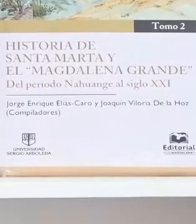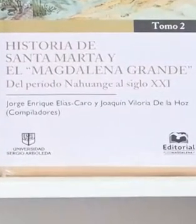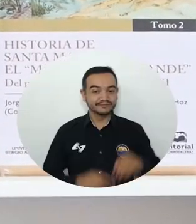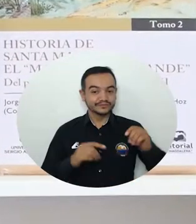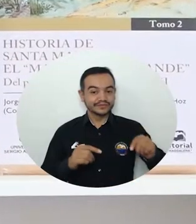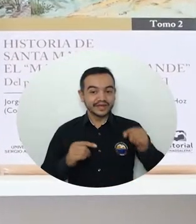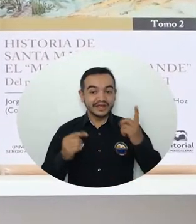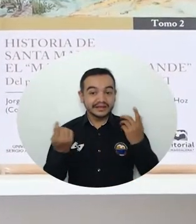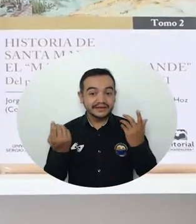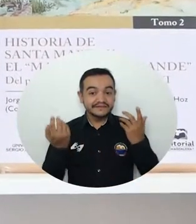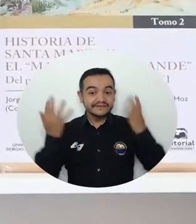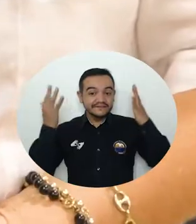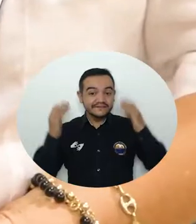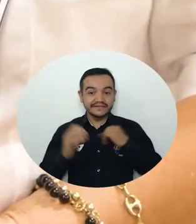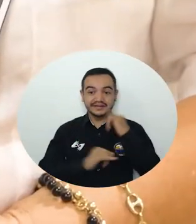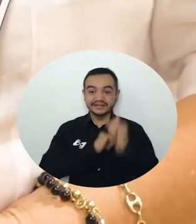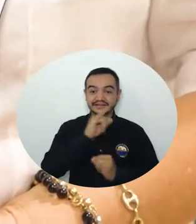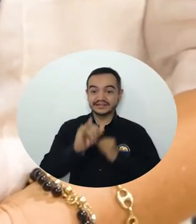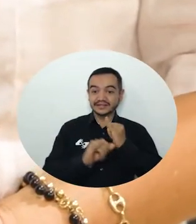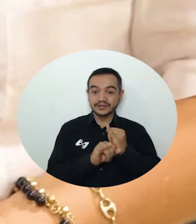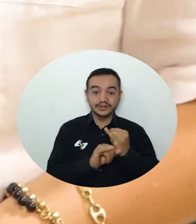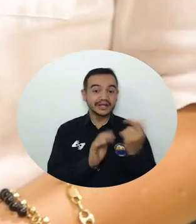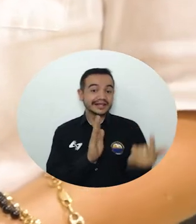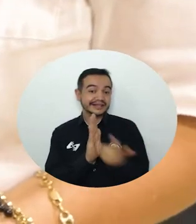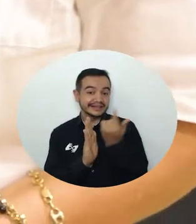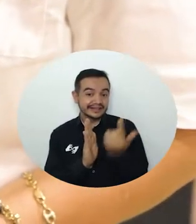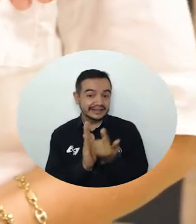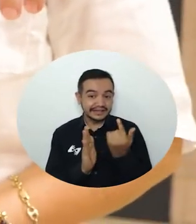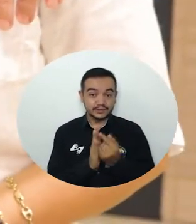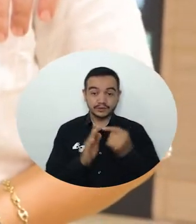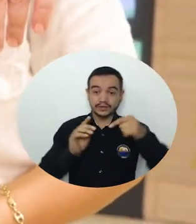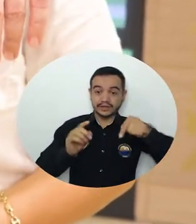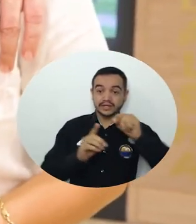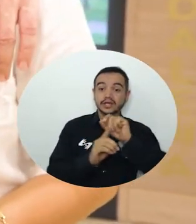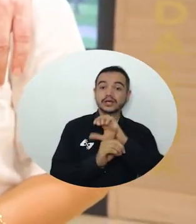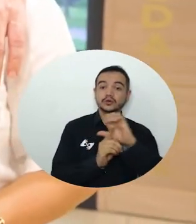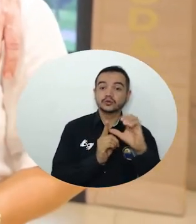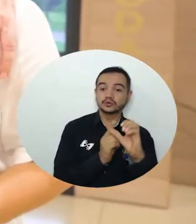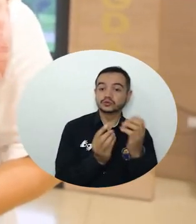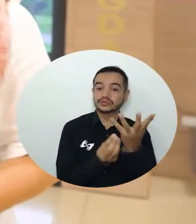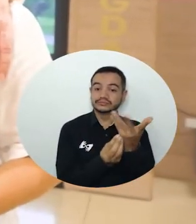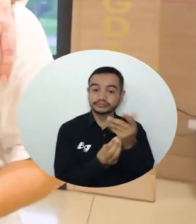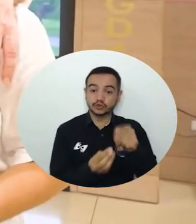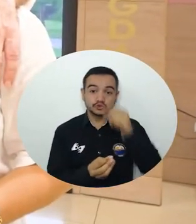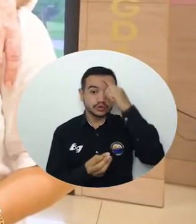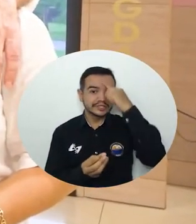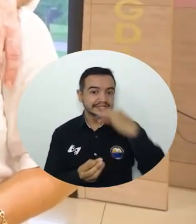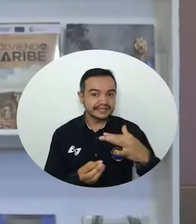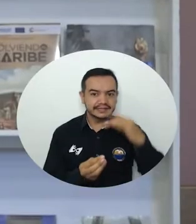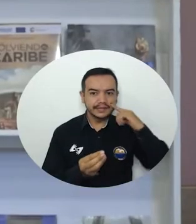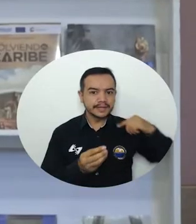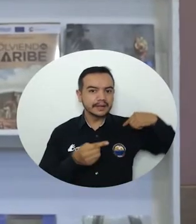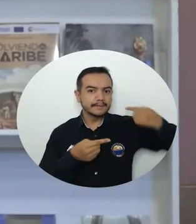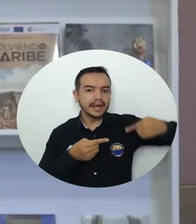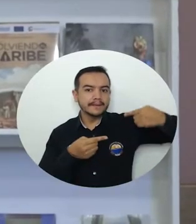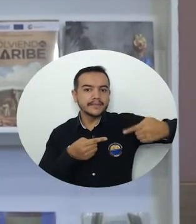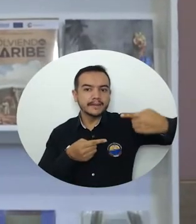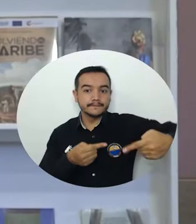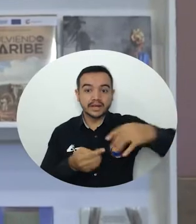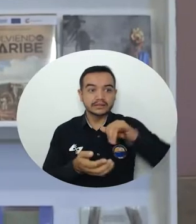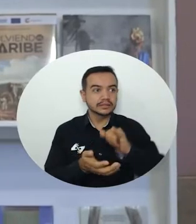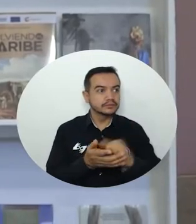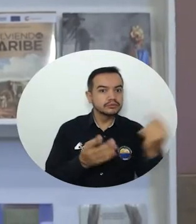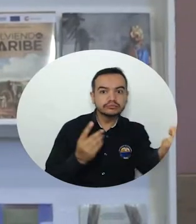Edición tras edición, la Feria Internacional del Libro, las Artes y la Cultura de Santa Marta se consolida como una vitrina de gran interés para autores